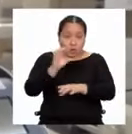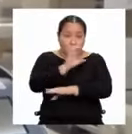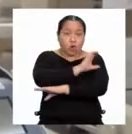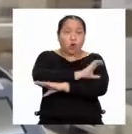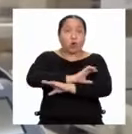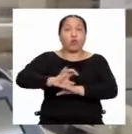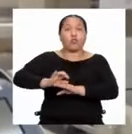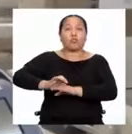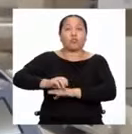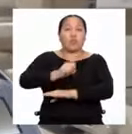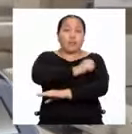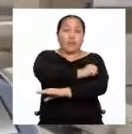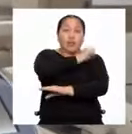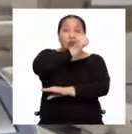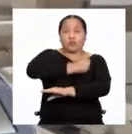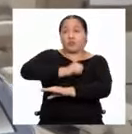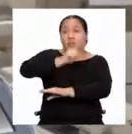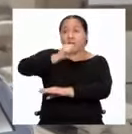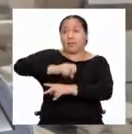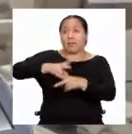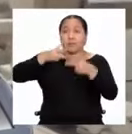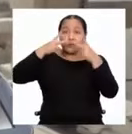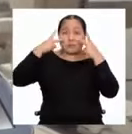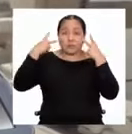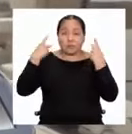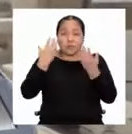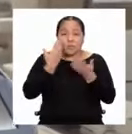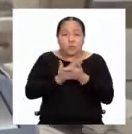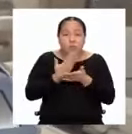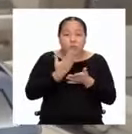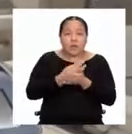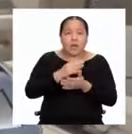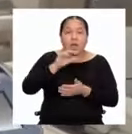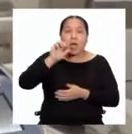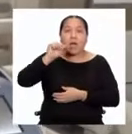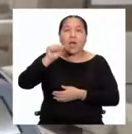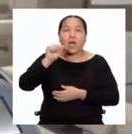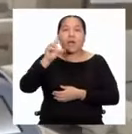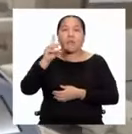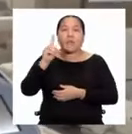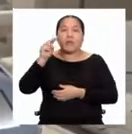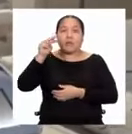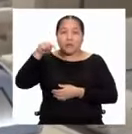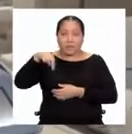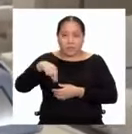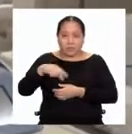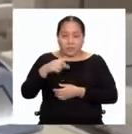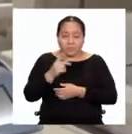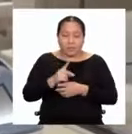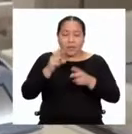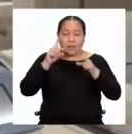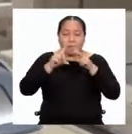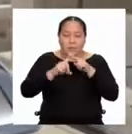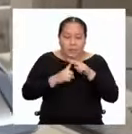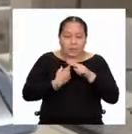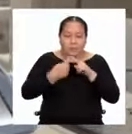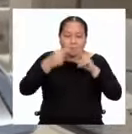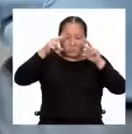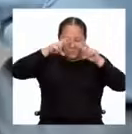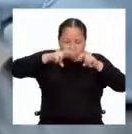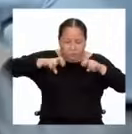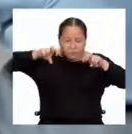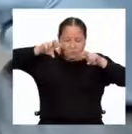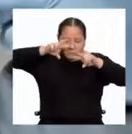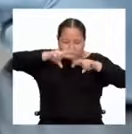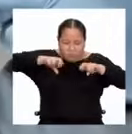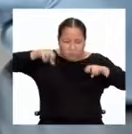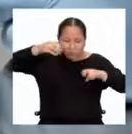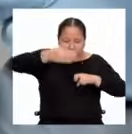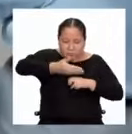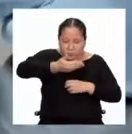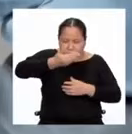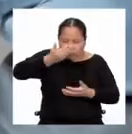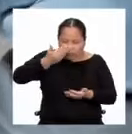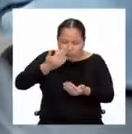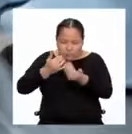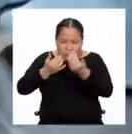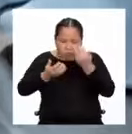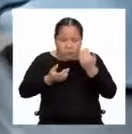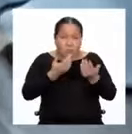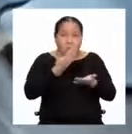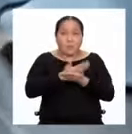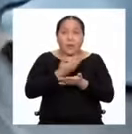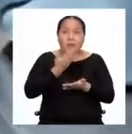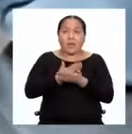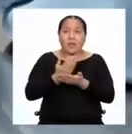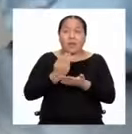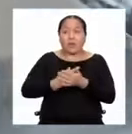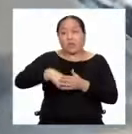de la Amazonía. Le hemos hecho el ADN y hemos comenzado a hacer los estudios comparando con los